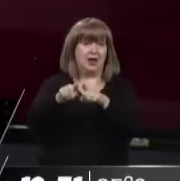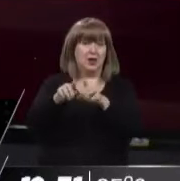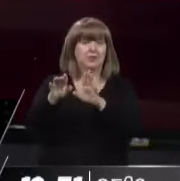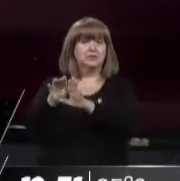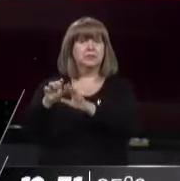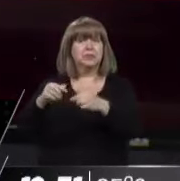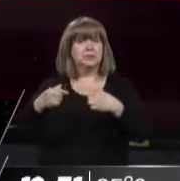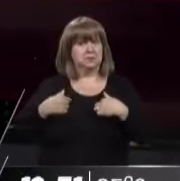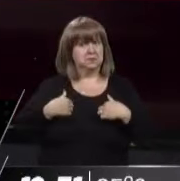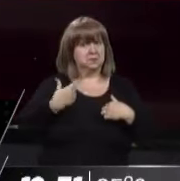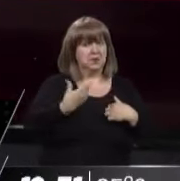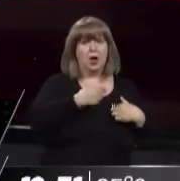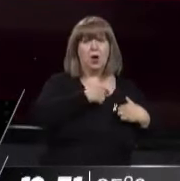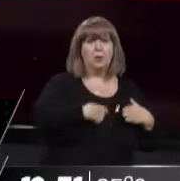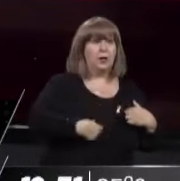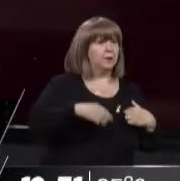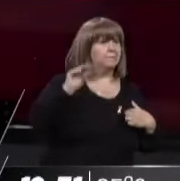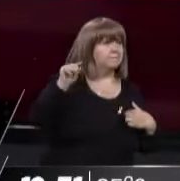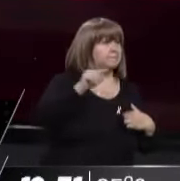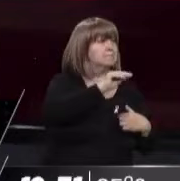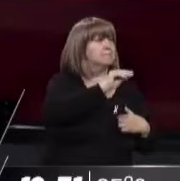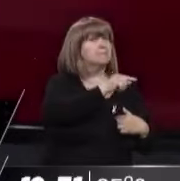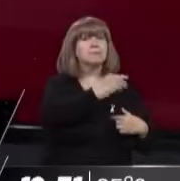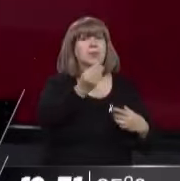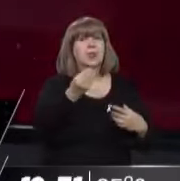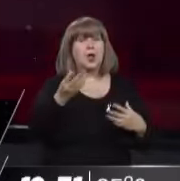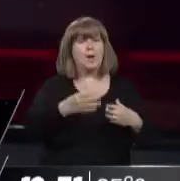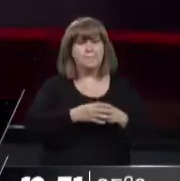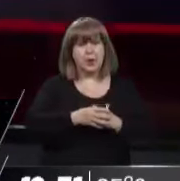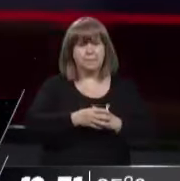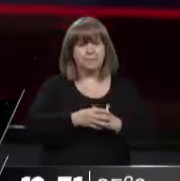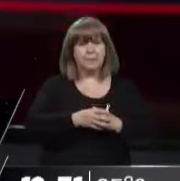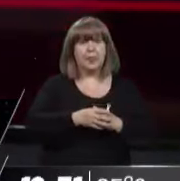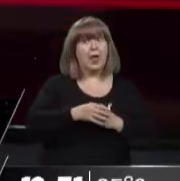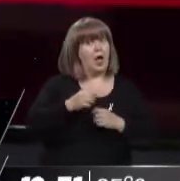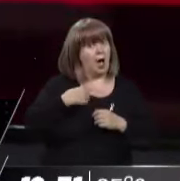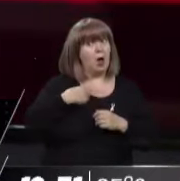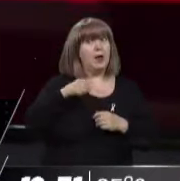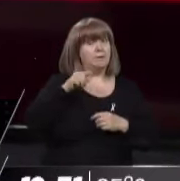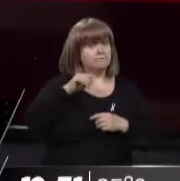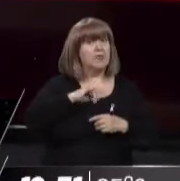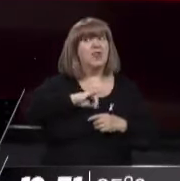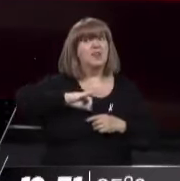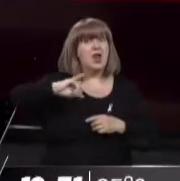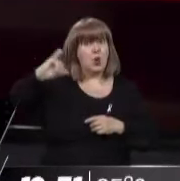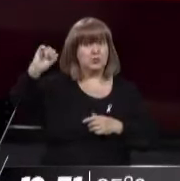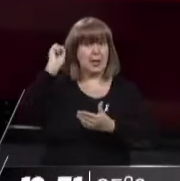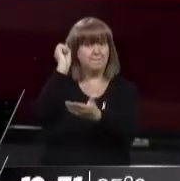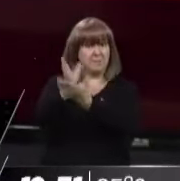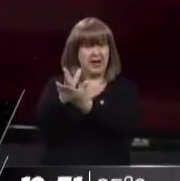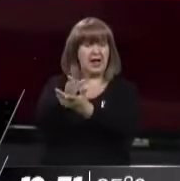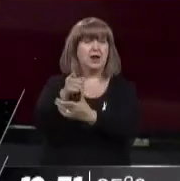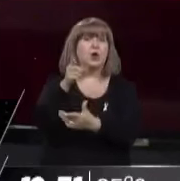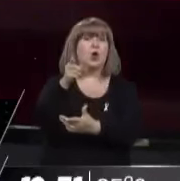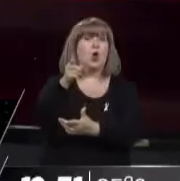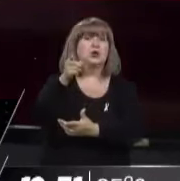vocera oficial del gobierno de la nación y el anticipo de que van a ir a una denuncia civil contra, una denuncia penal contra este